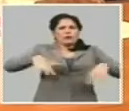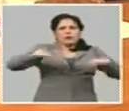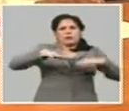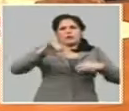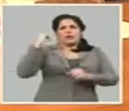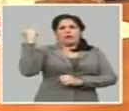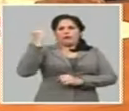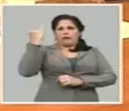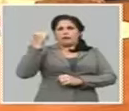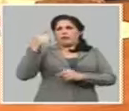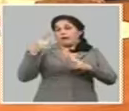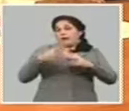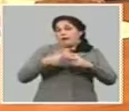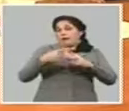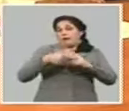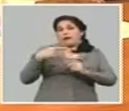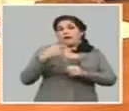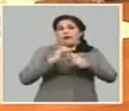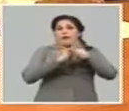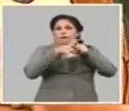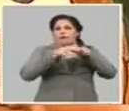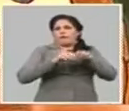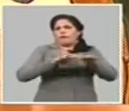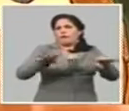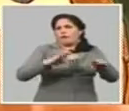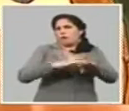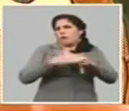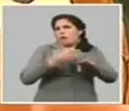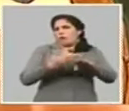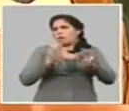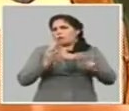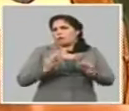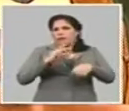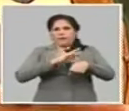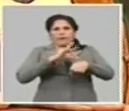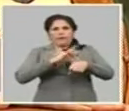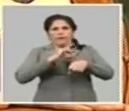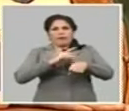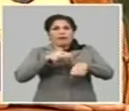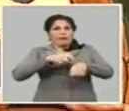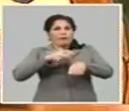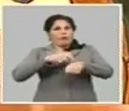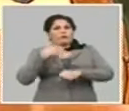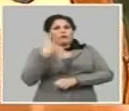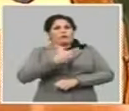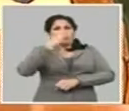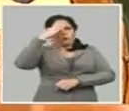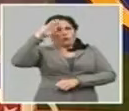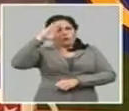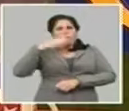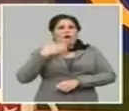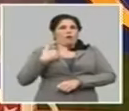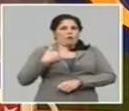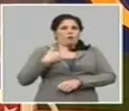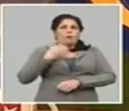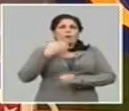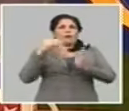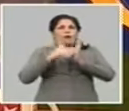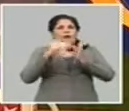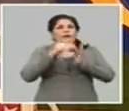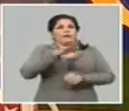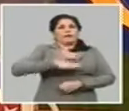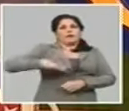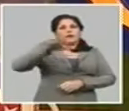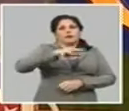internacional de la expansión del virus el enfrentamiento a la enfermedad y en qué momento estamos nosotros jugar estás de randy